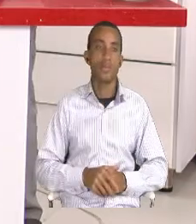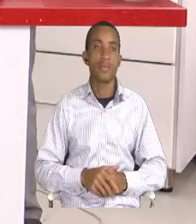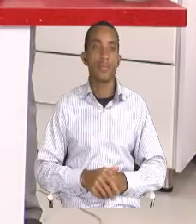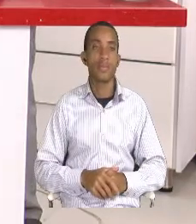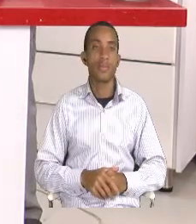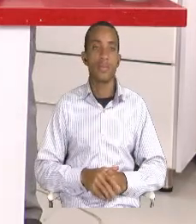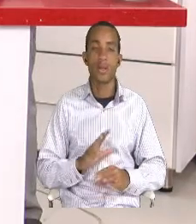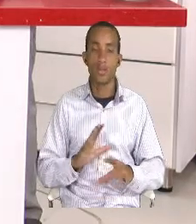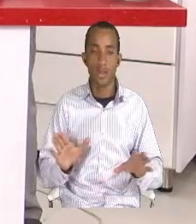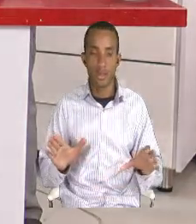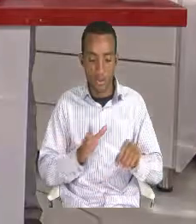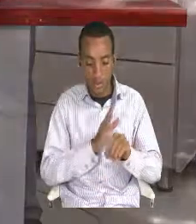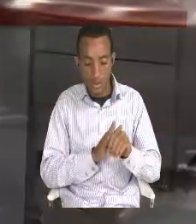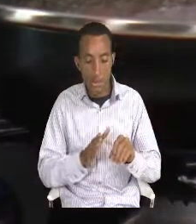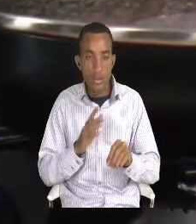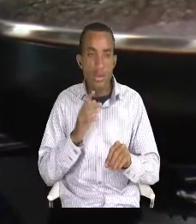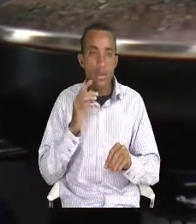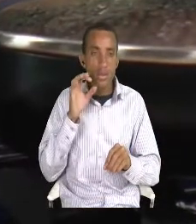de tomate